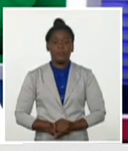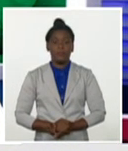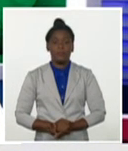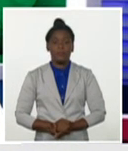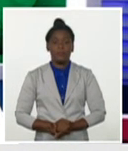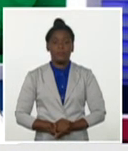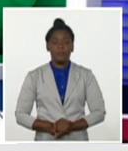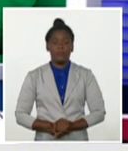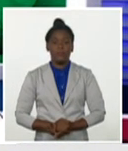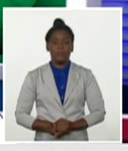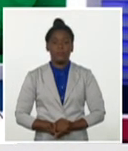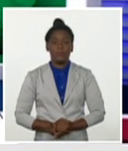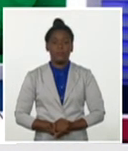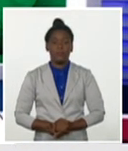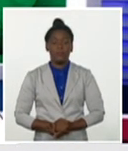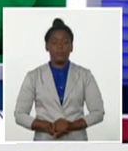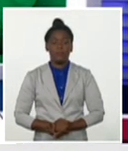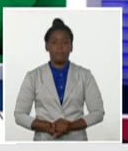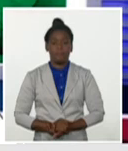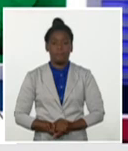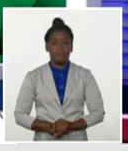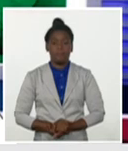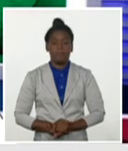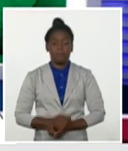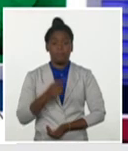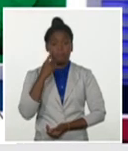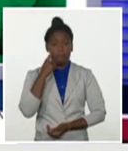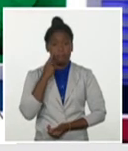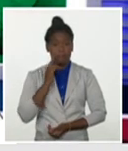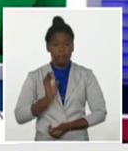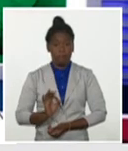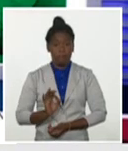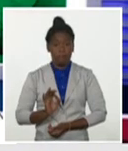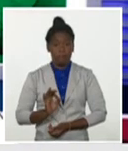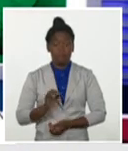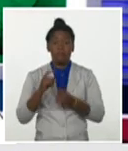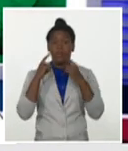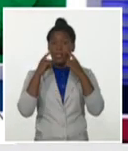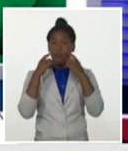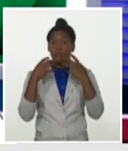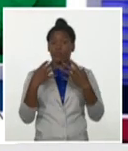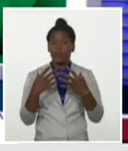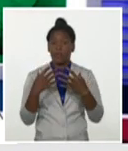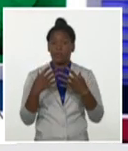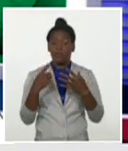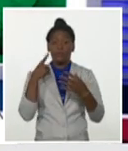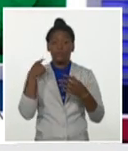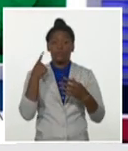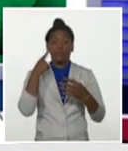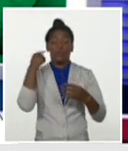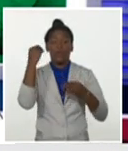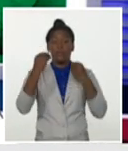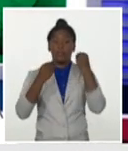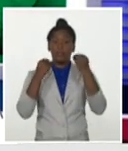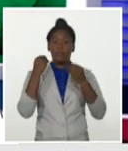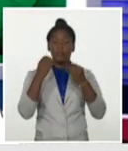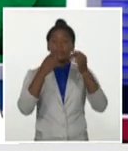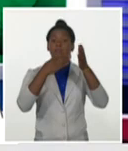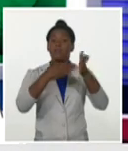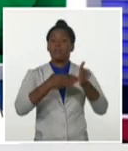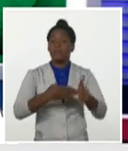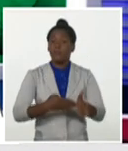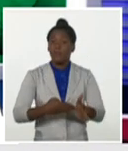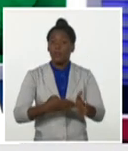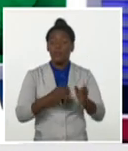Se darán cuenta la importancia que tiene el protocolo establecido de PCR